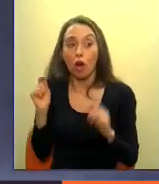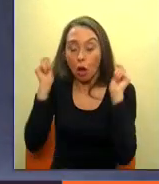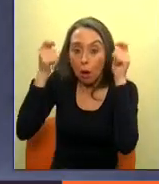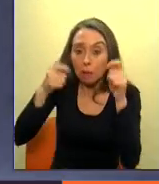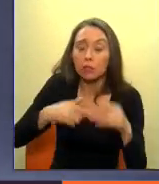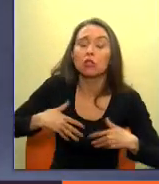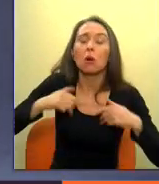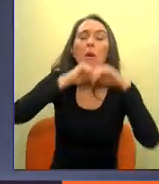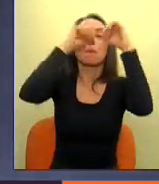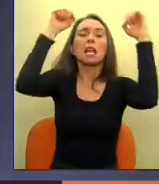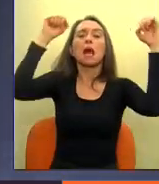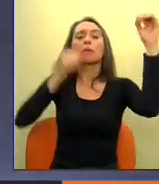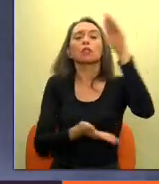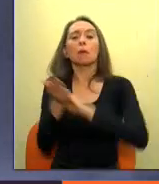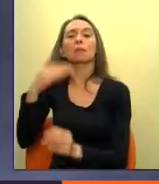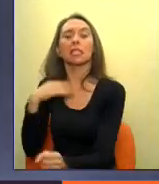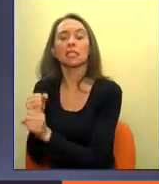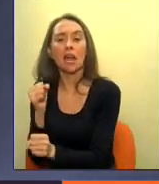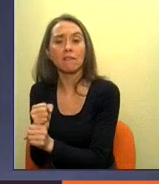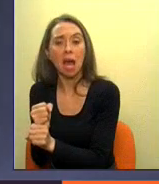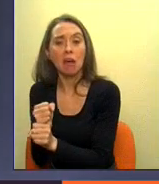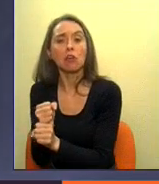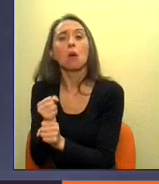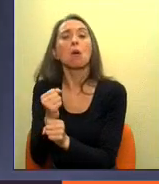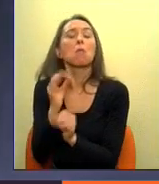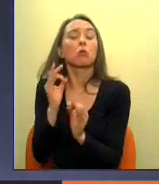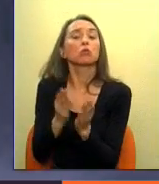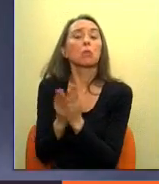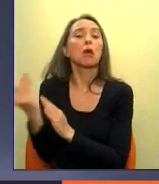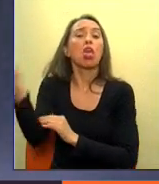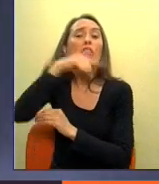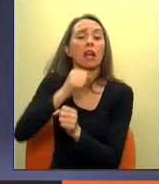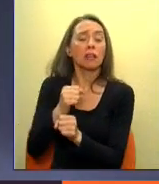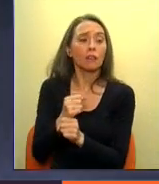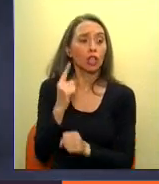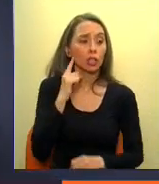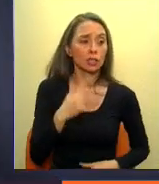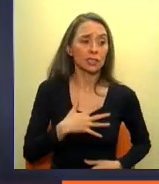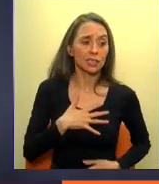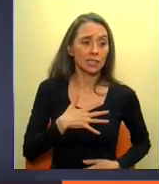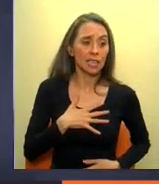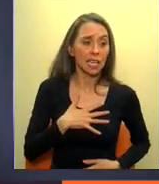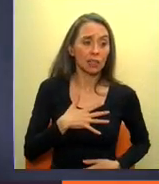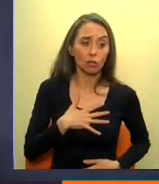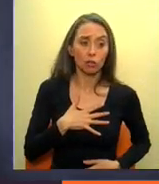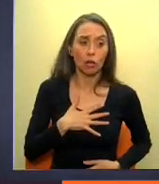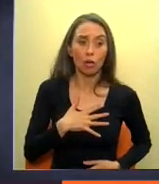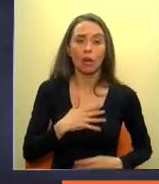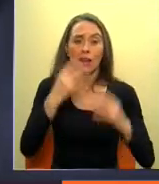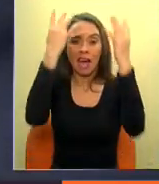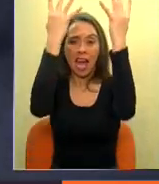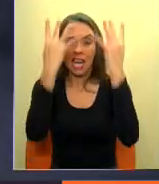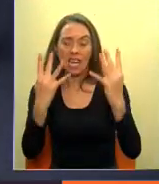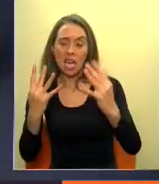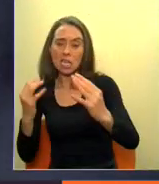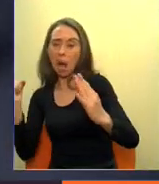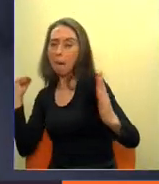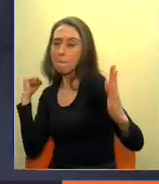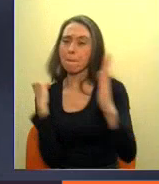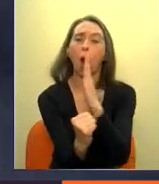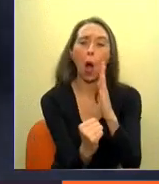mi trabajo para comenzar mi jornada ahora y siento un primero un golpe en la reja fuerte